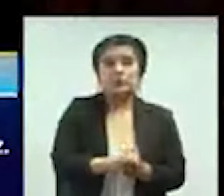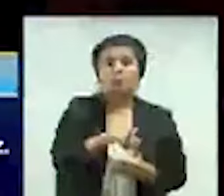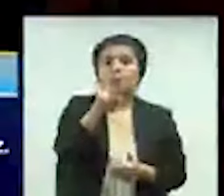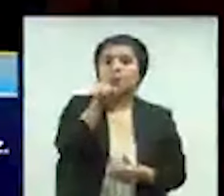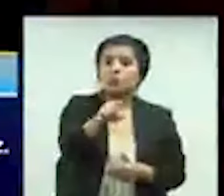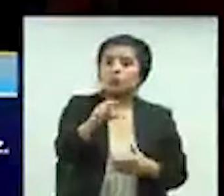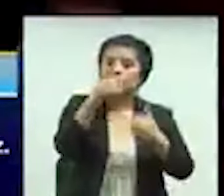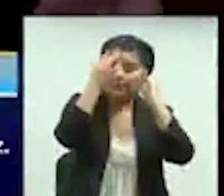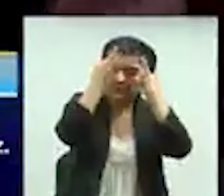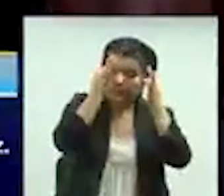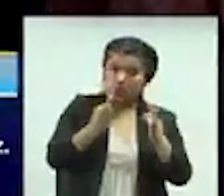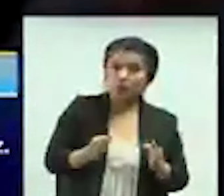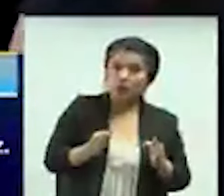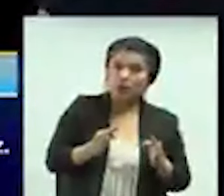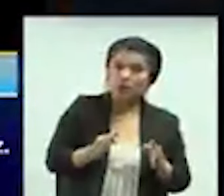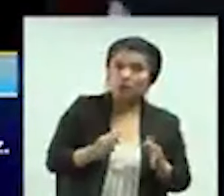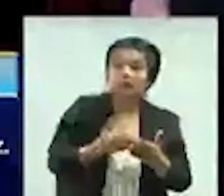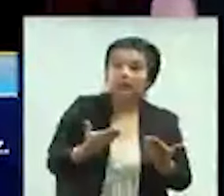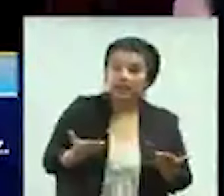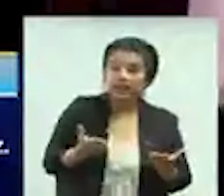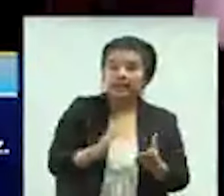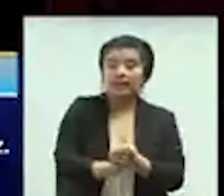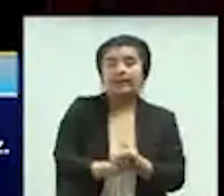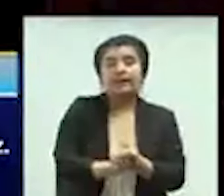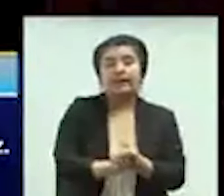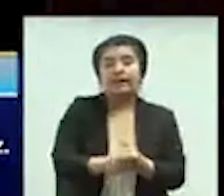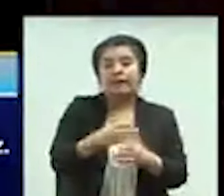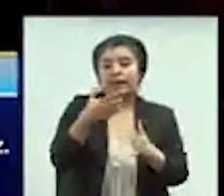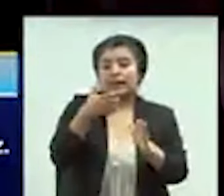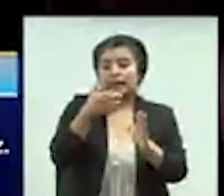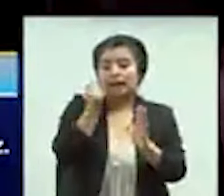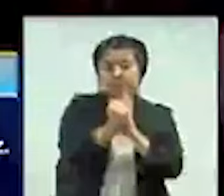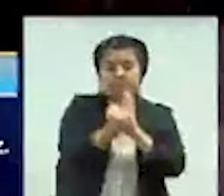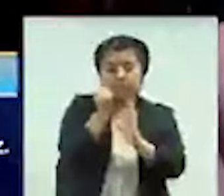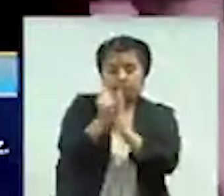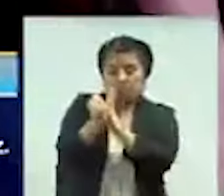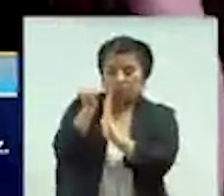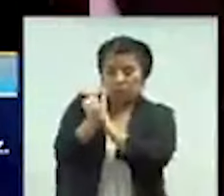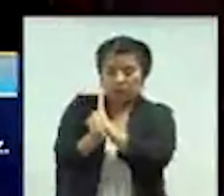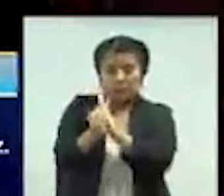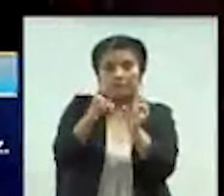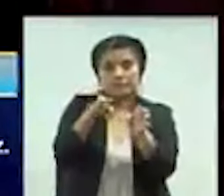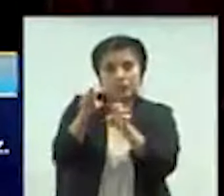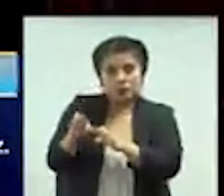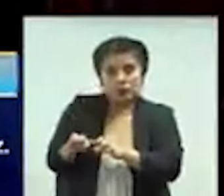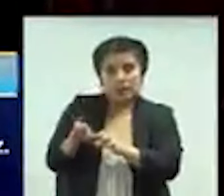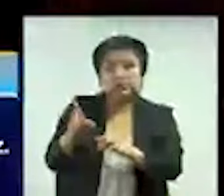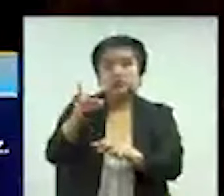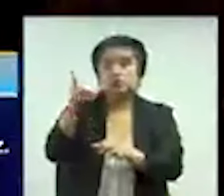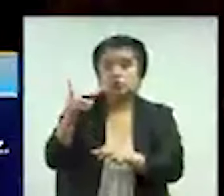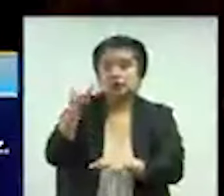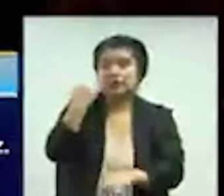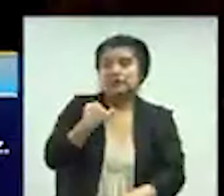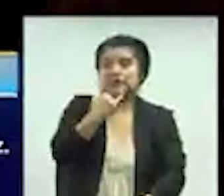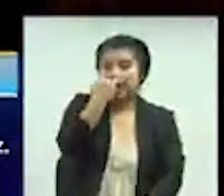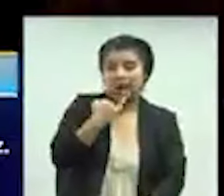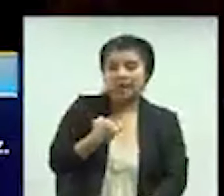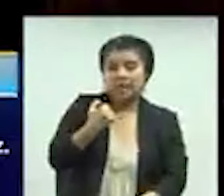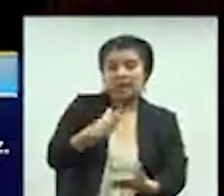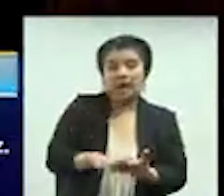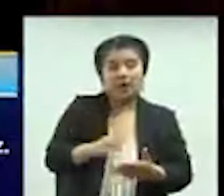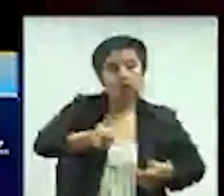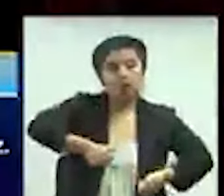¿considera usted que el exterminio de Israel es un acto que deba premiarse con el